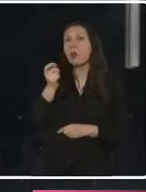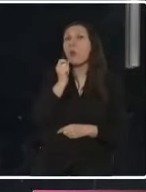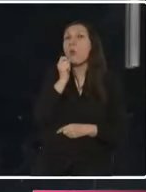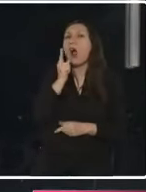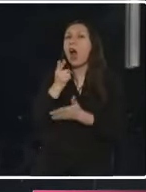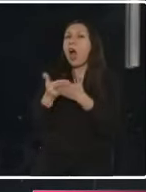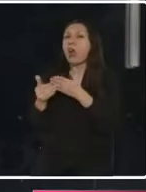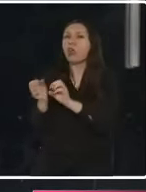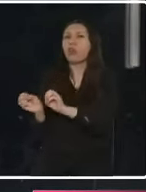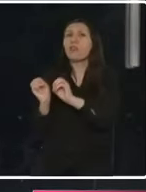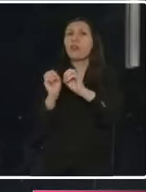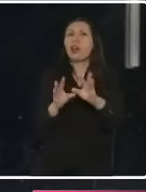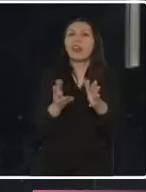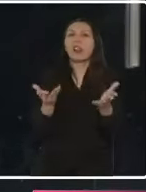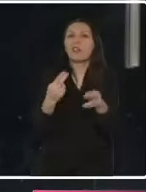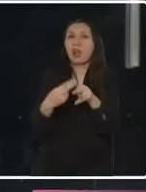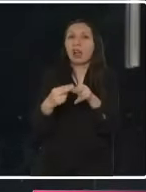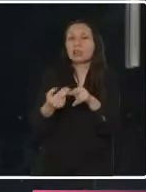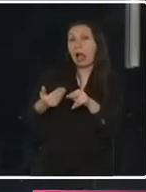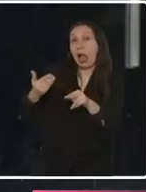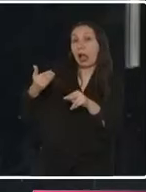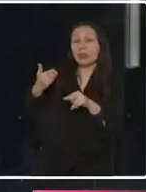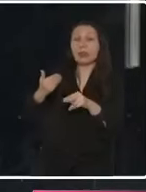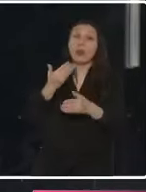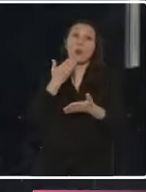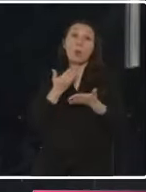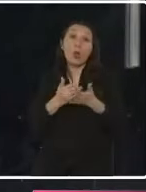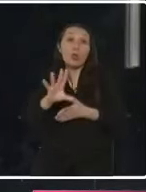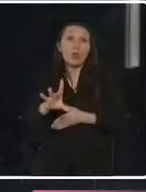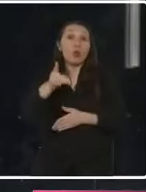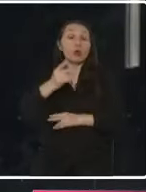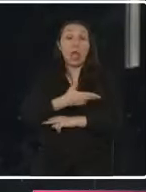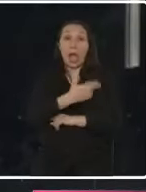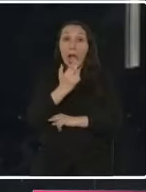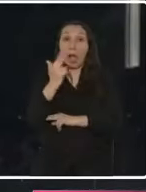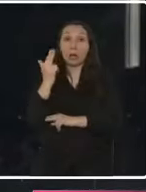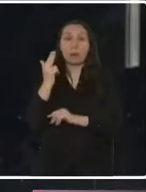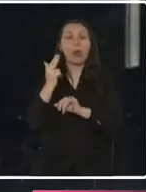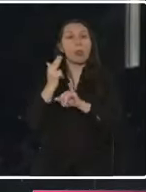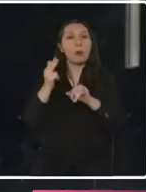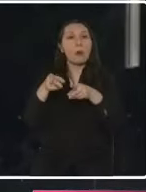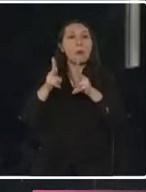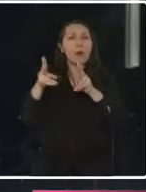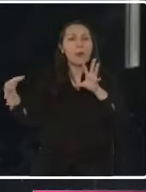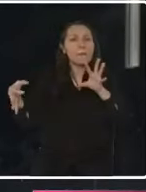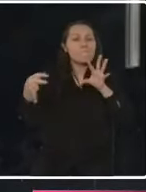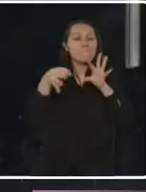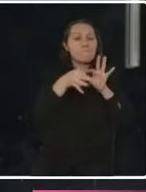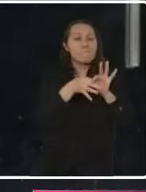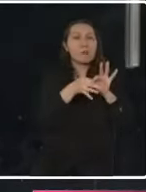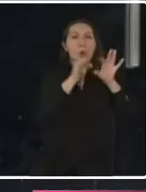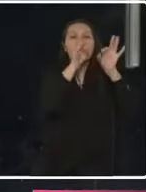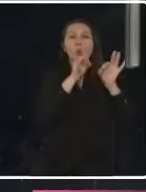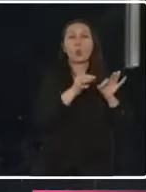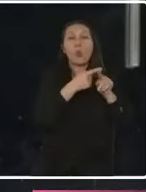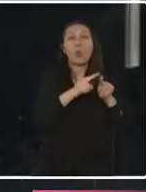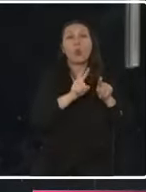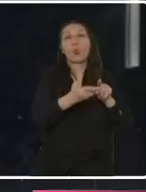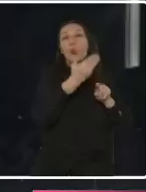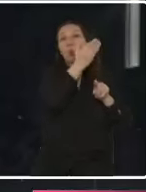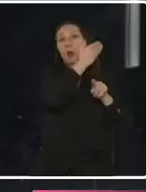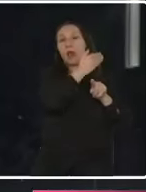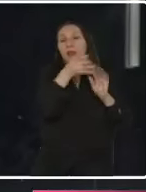el destino de esas armas y qué uso han tenido. Normalmente cuando tenemos hallazgos de armas, eso después nos permite vincularlas con otro